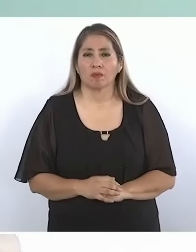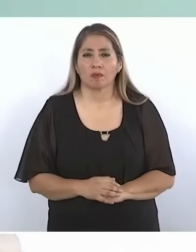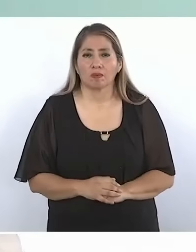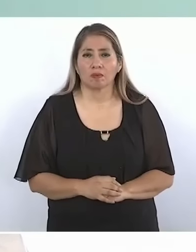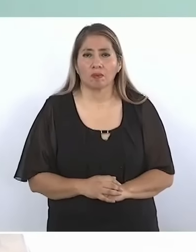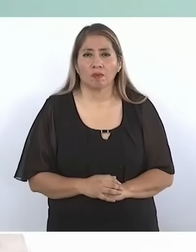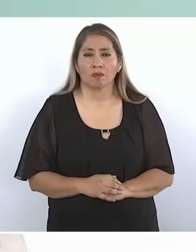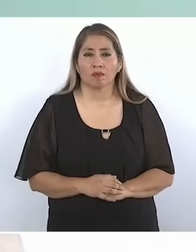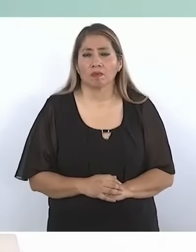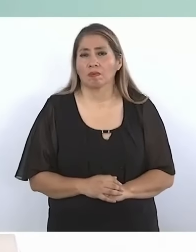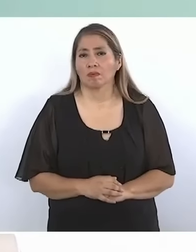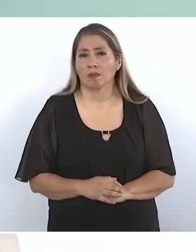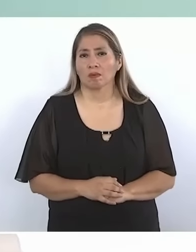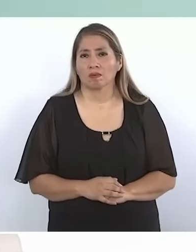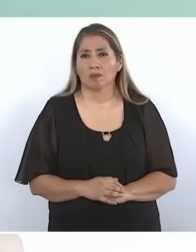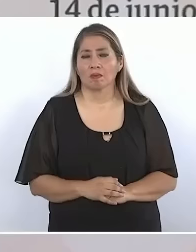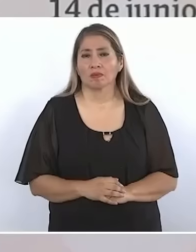Y